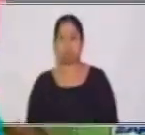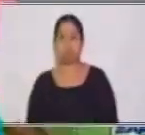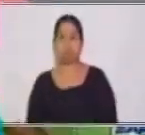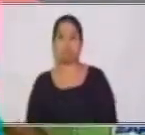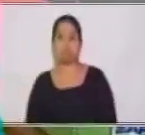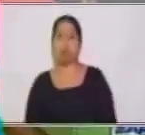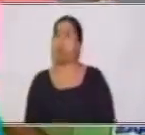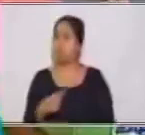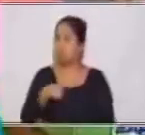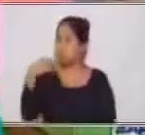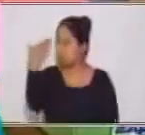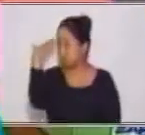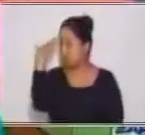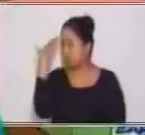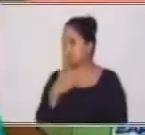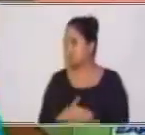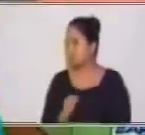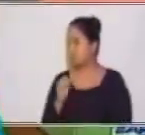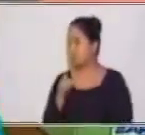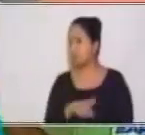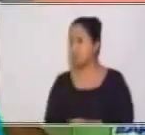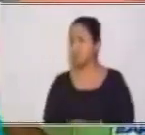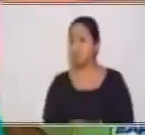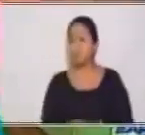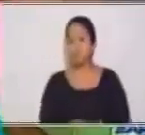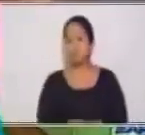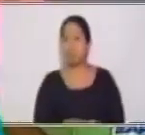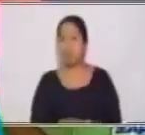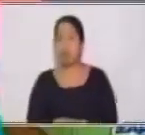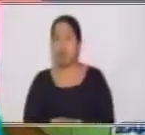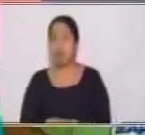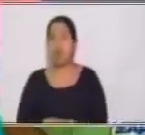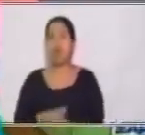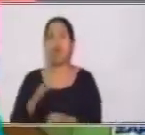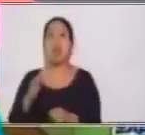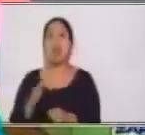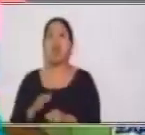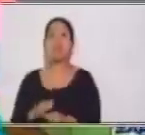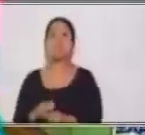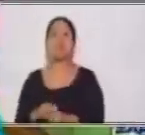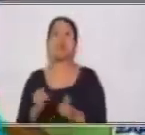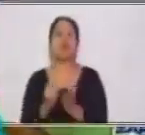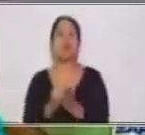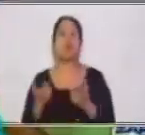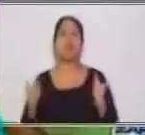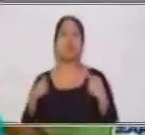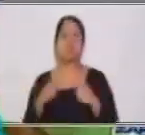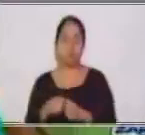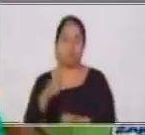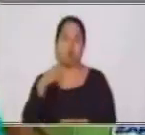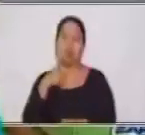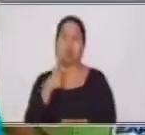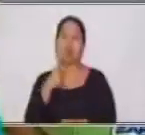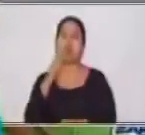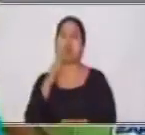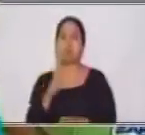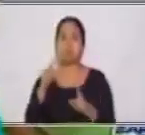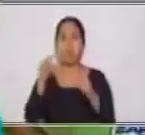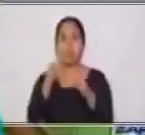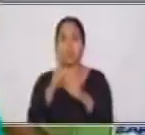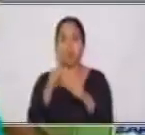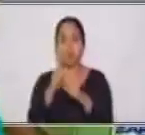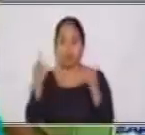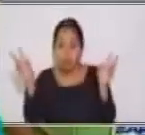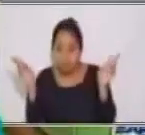Muy bien, yo sé que sí. Dentro del idioma español existen formas de acortamiento de